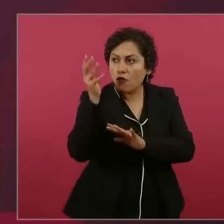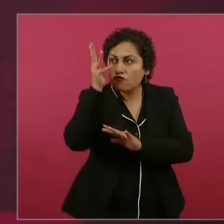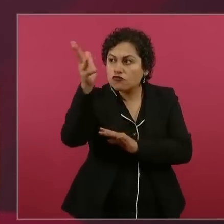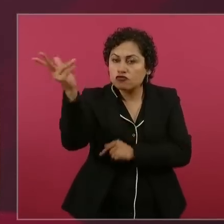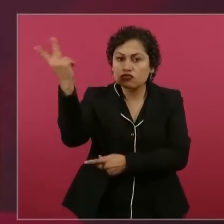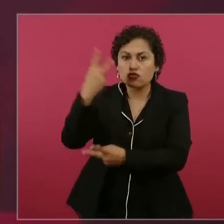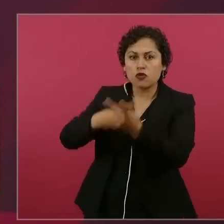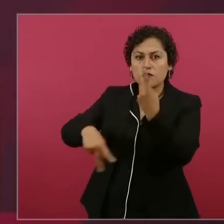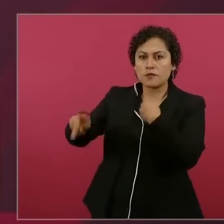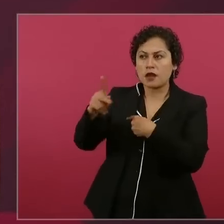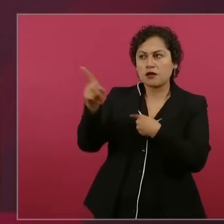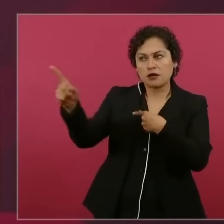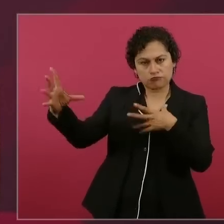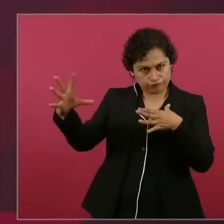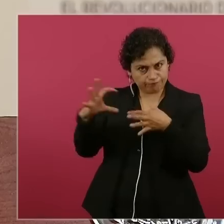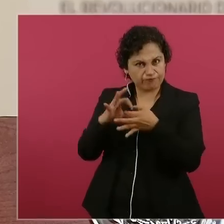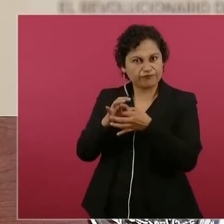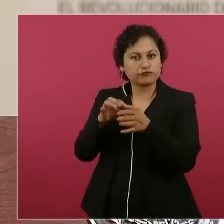concluyan